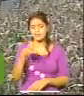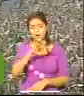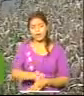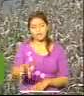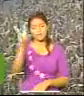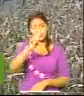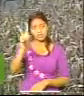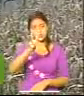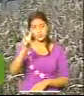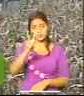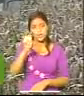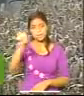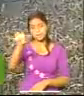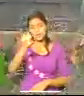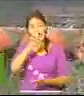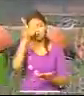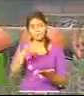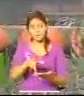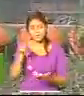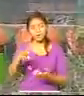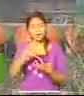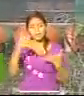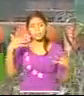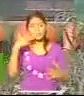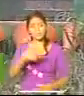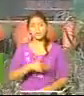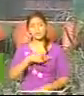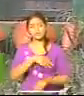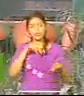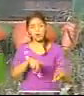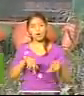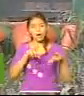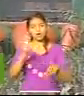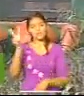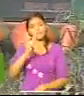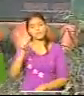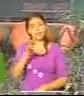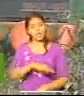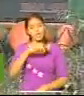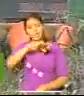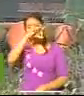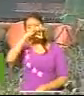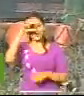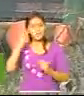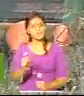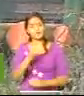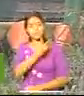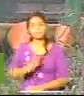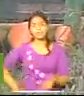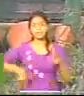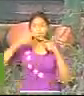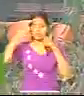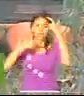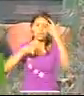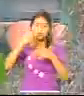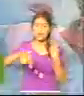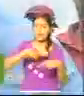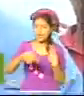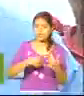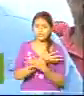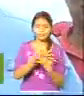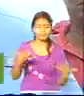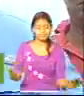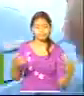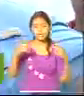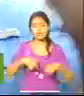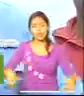toda Venezuela, la patria presente, la gran misión agrovenezuela presente, el espíritu indomable de nuestro comandante y nuestra revolución